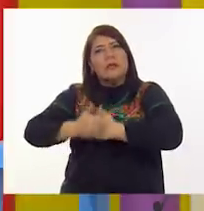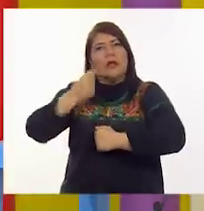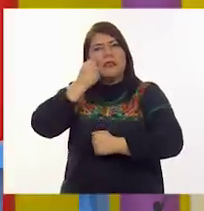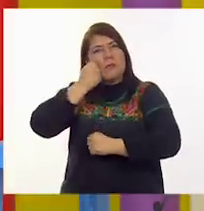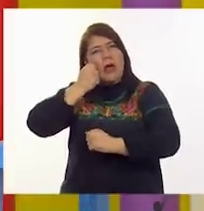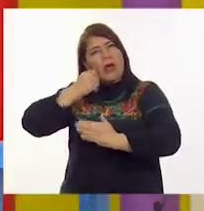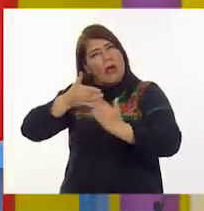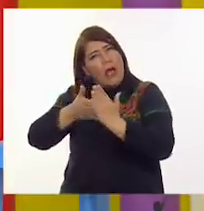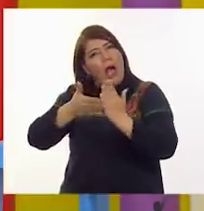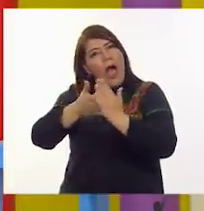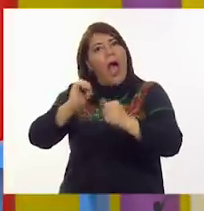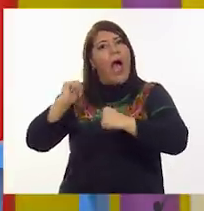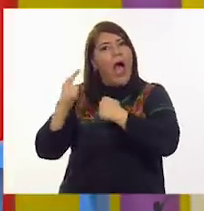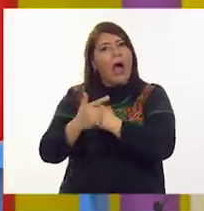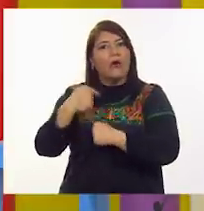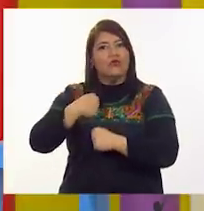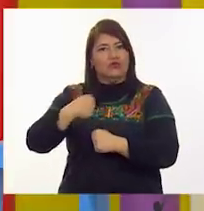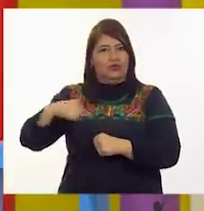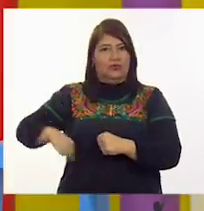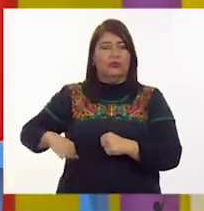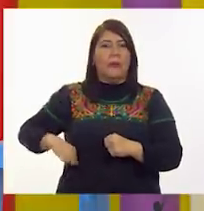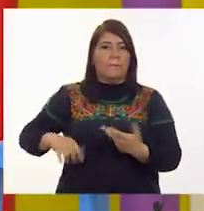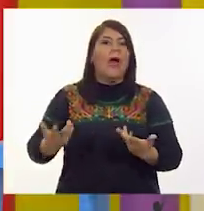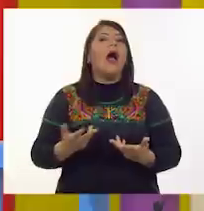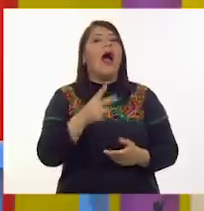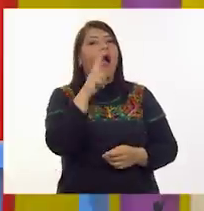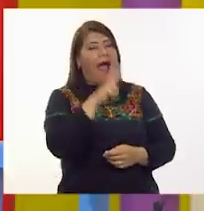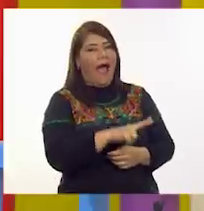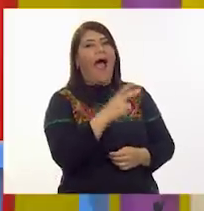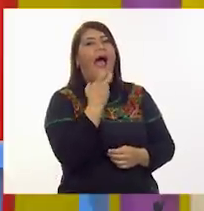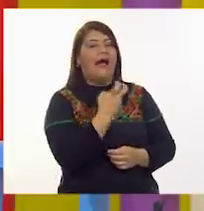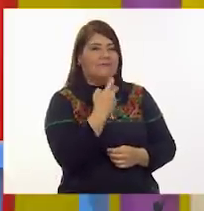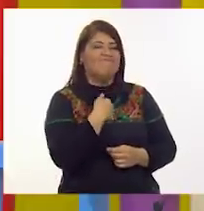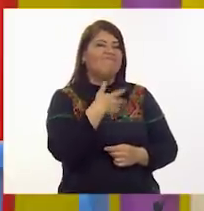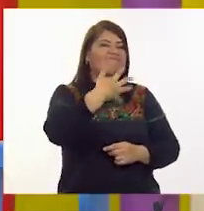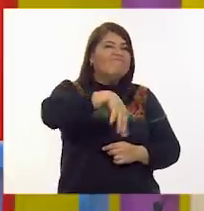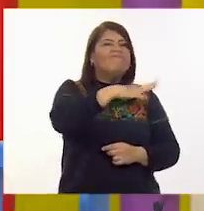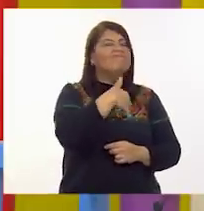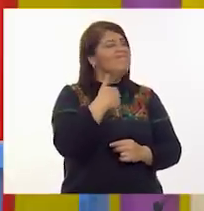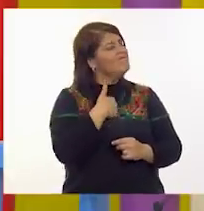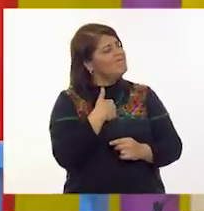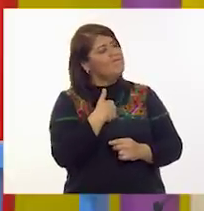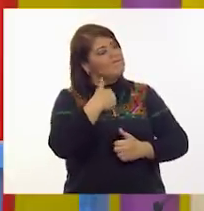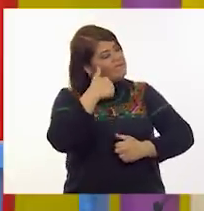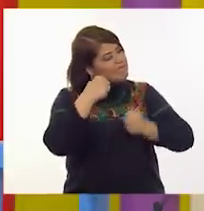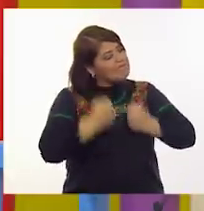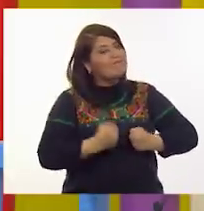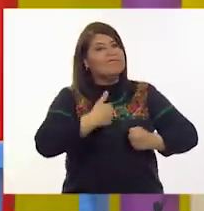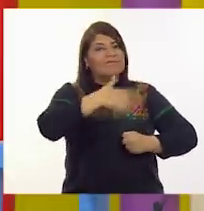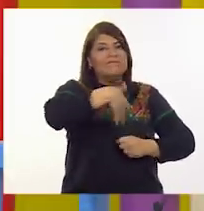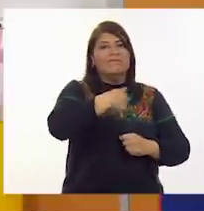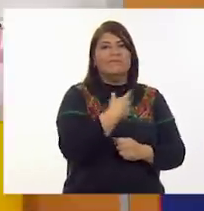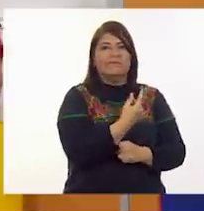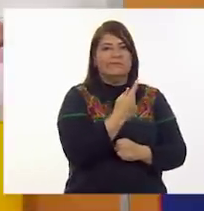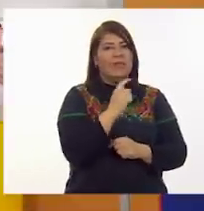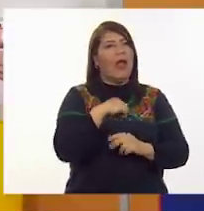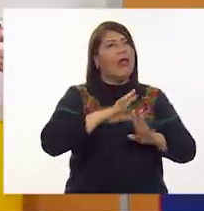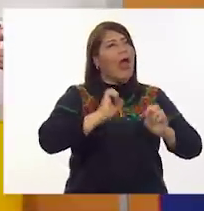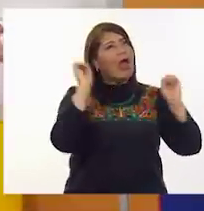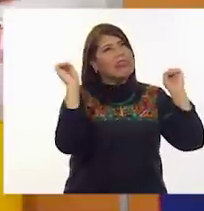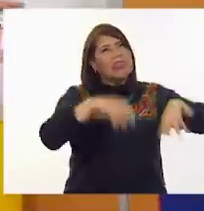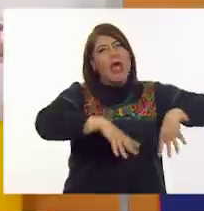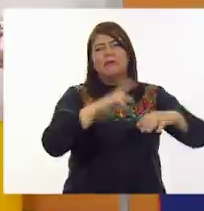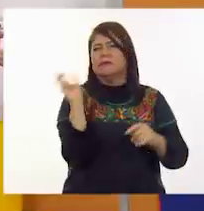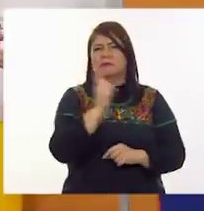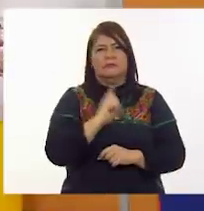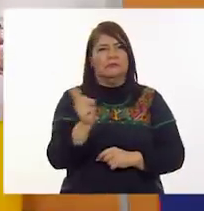soy perseverante. Seguiré buscando a Mambo hasta que aparezca, sin darme por vencida. Esa soy yo. Muy bien. ¿Qué te parece